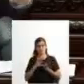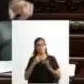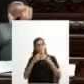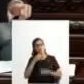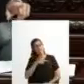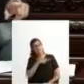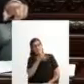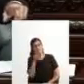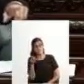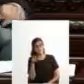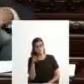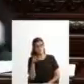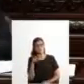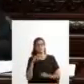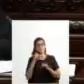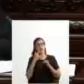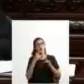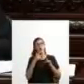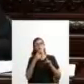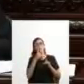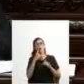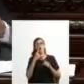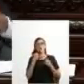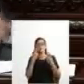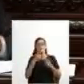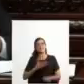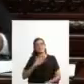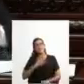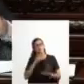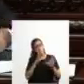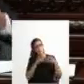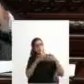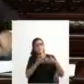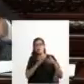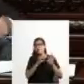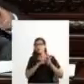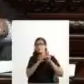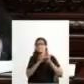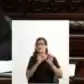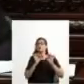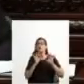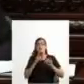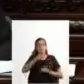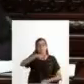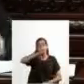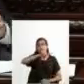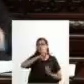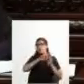decimos ellos estamos reduciendo una reivindicación a la queja de un grupo que no representa a nadie más que a ellos mismos